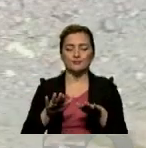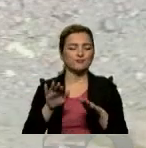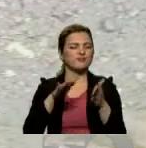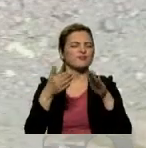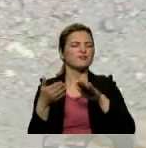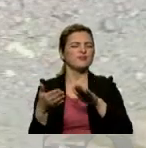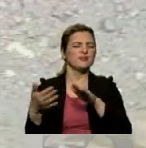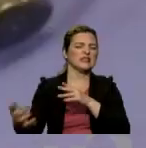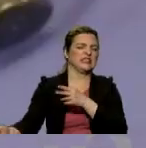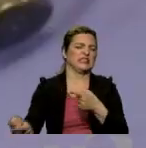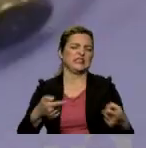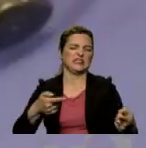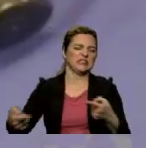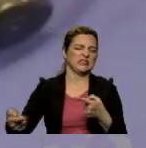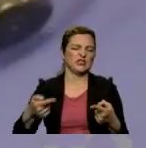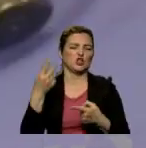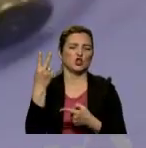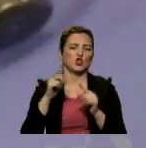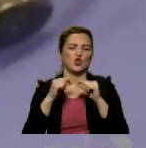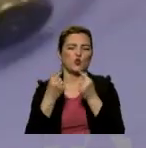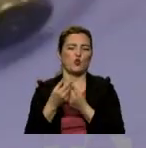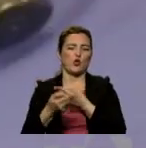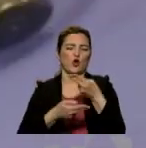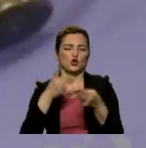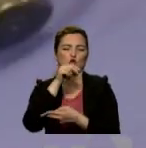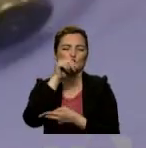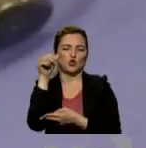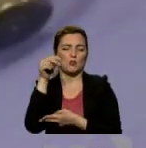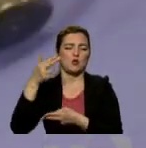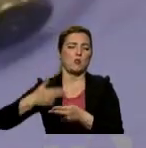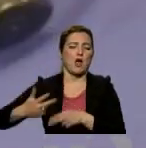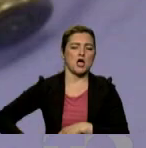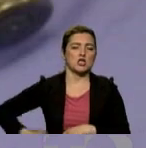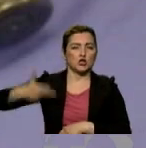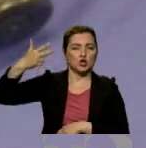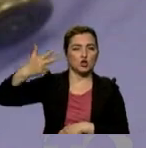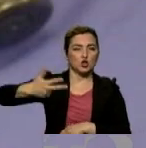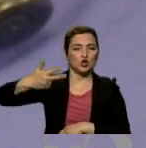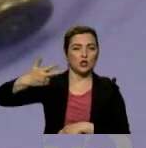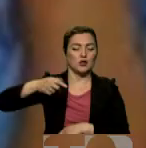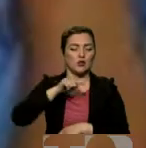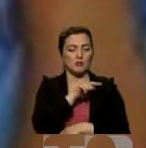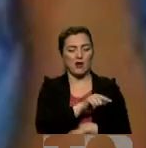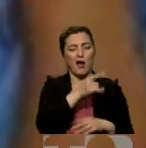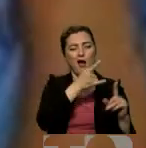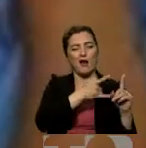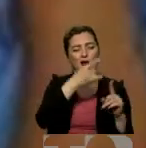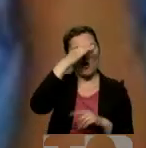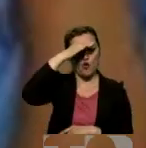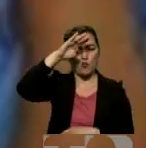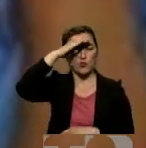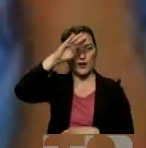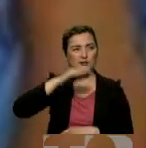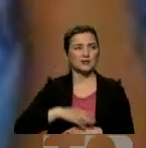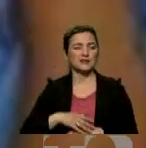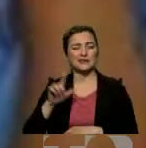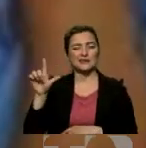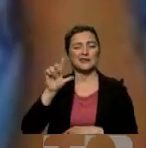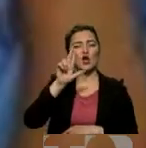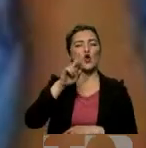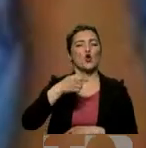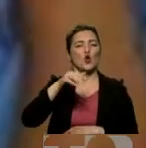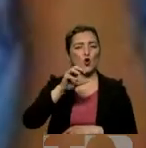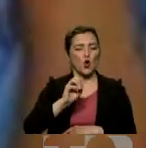esta muerte respondería a la guerra entre mafias, entre los llamados choneros y alias el cubano, y que Alex Fernando Lugo Saltos